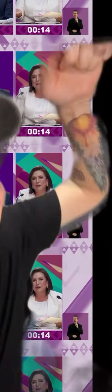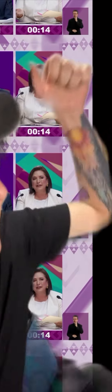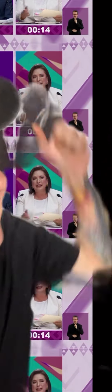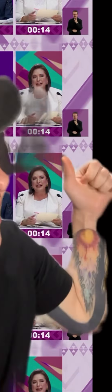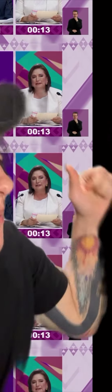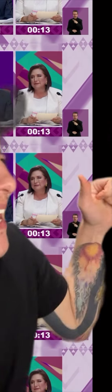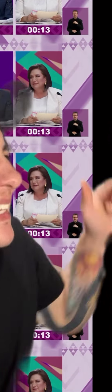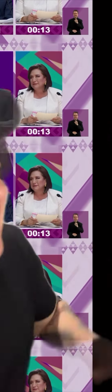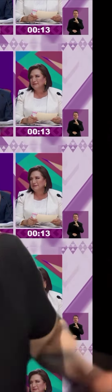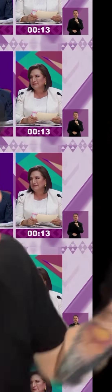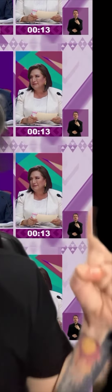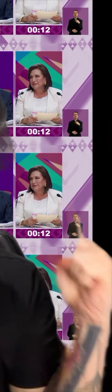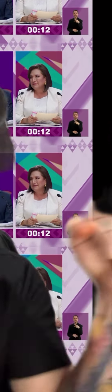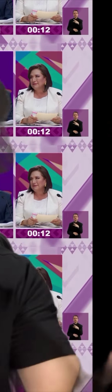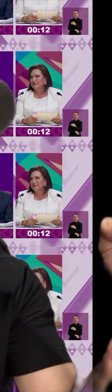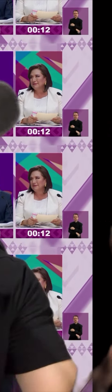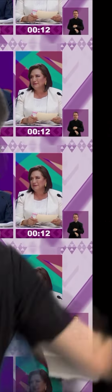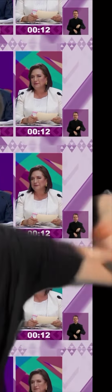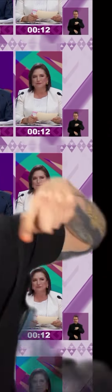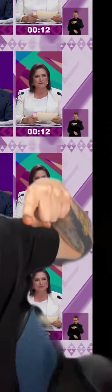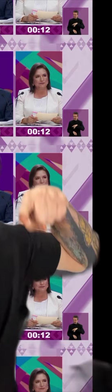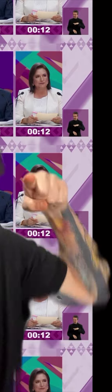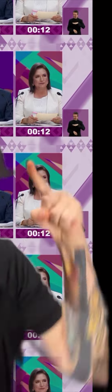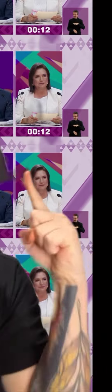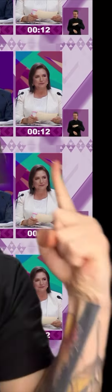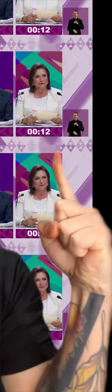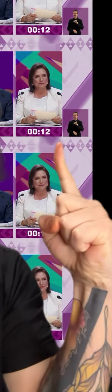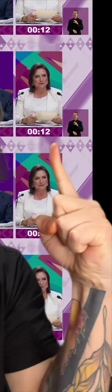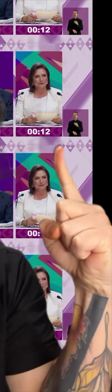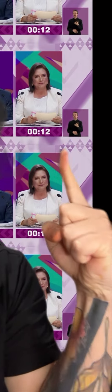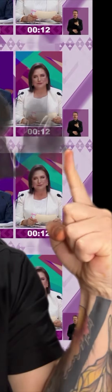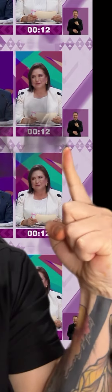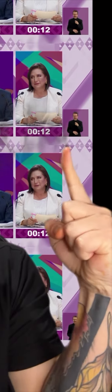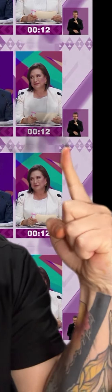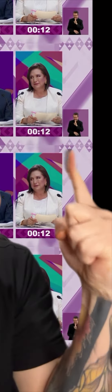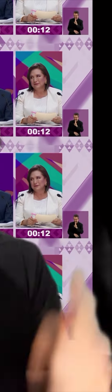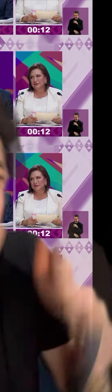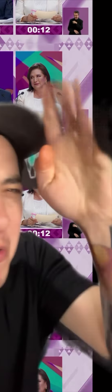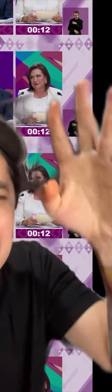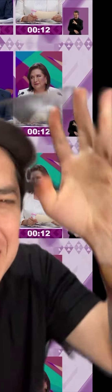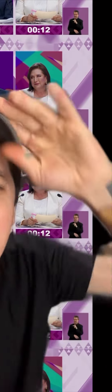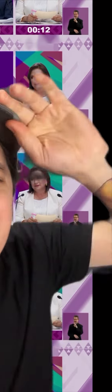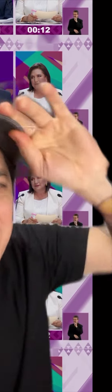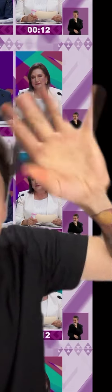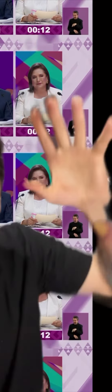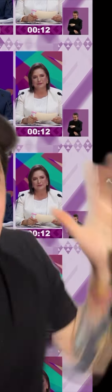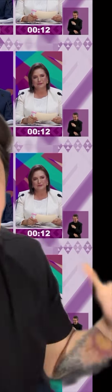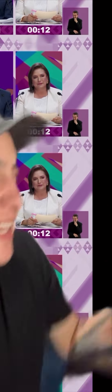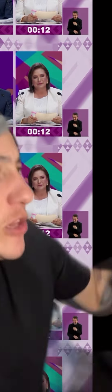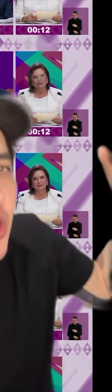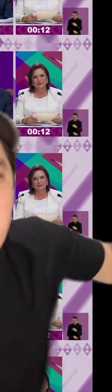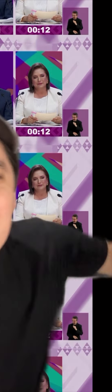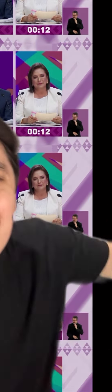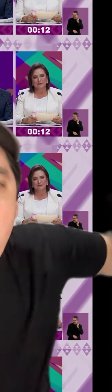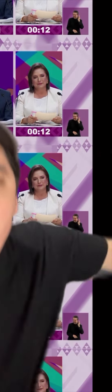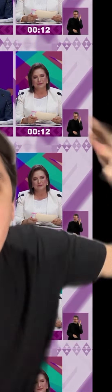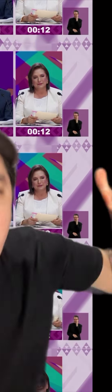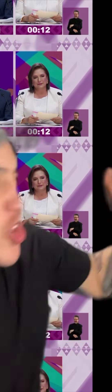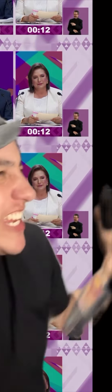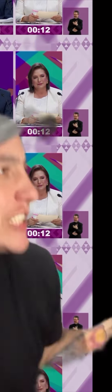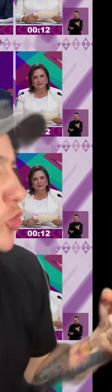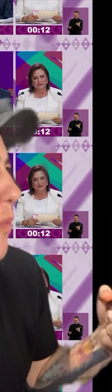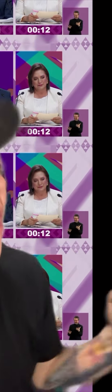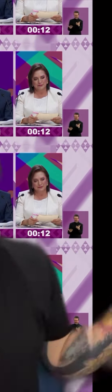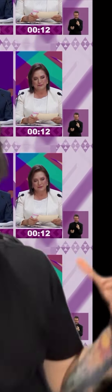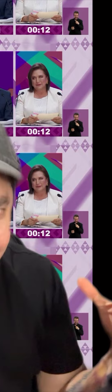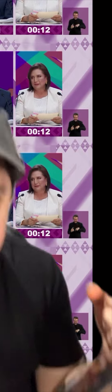las banderas al revés y luego que tú me robaste, yo te robé y tu casa, el departamento que no vendís, algo así. Se empezó a dar y todos se dieron con todo